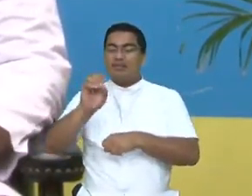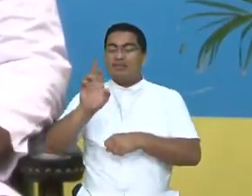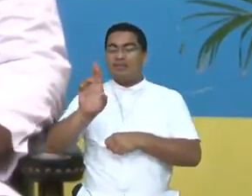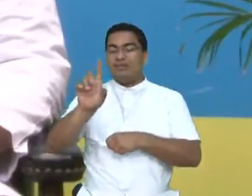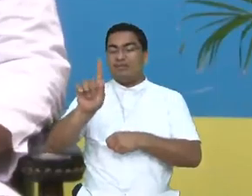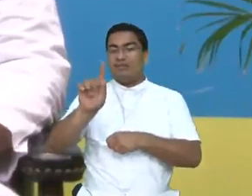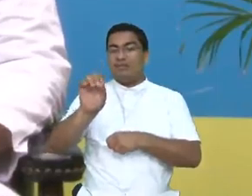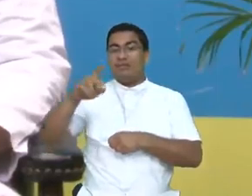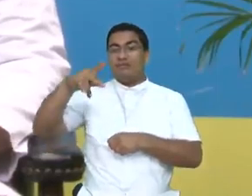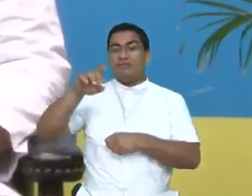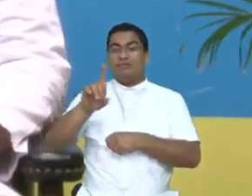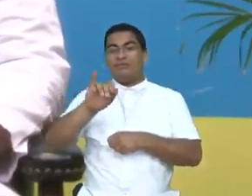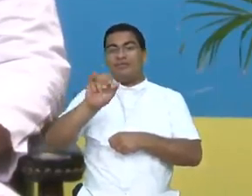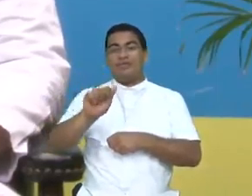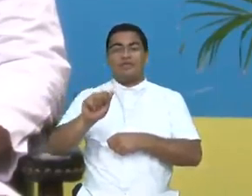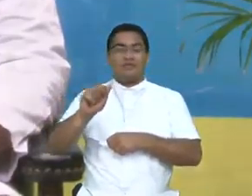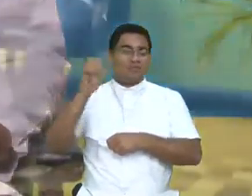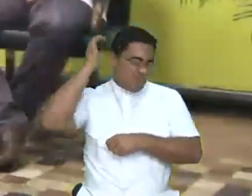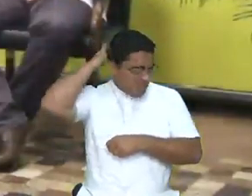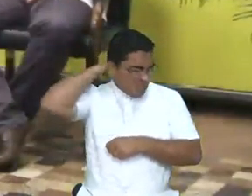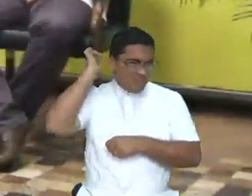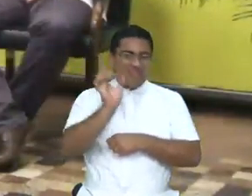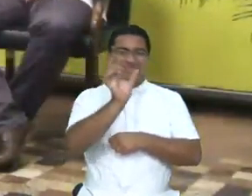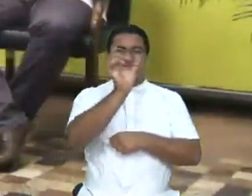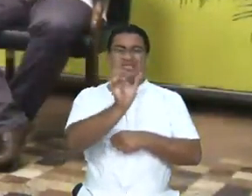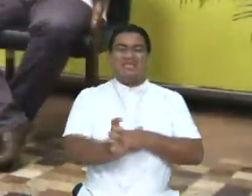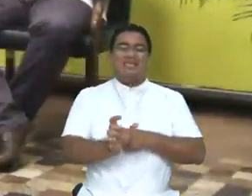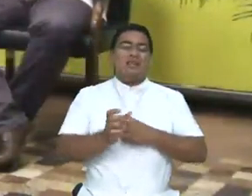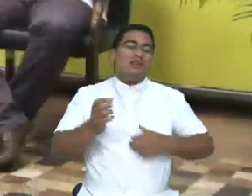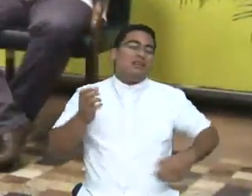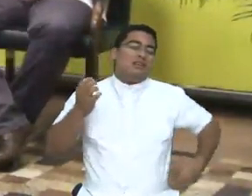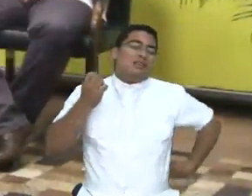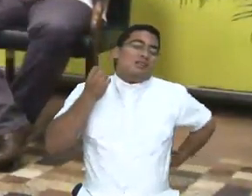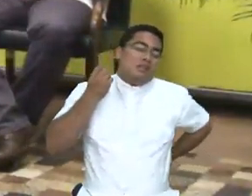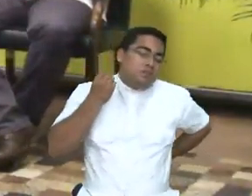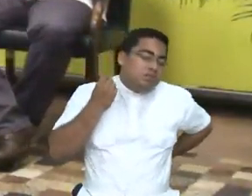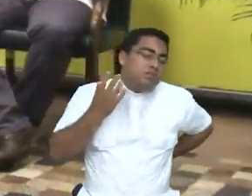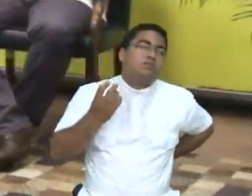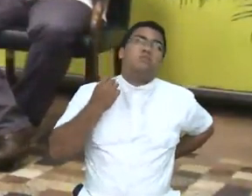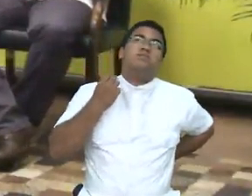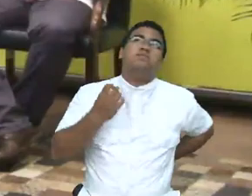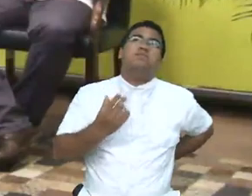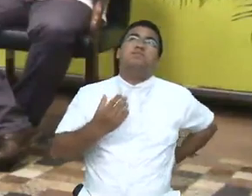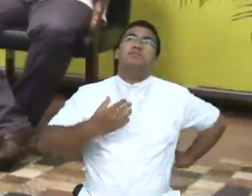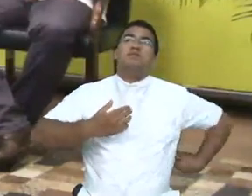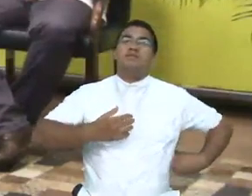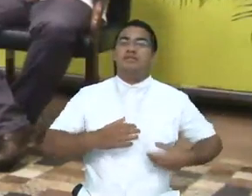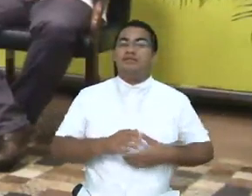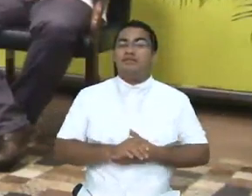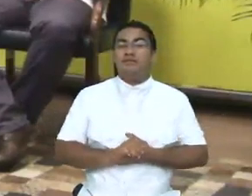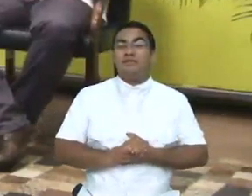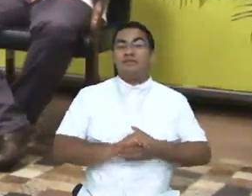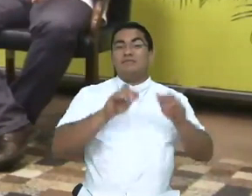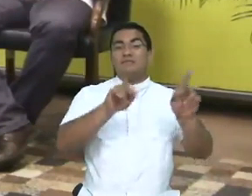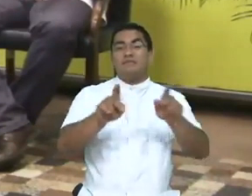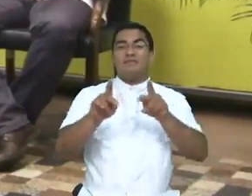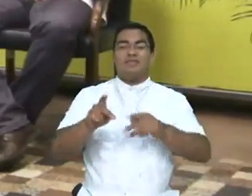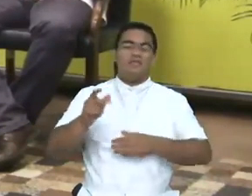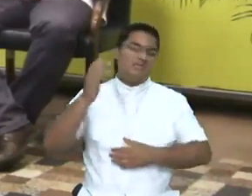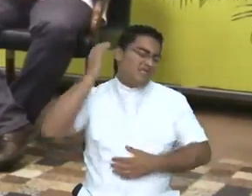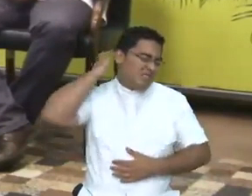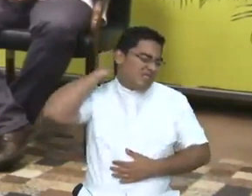por lumbalgia, lo más común. Dolores en la espalda baja o lo que la gente le llama dolor lumbago